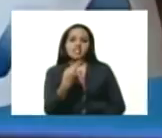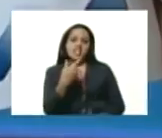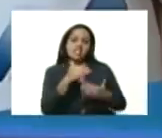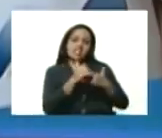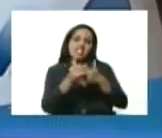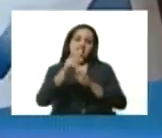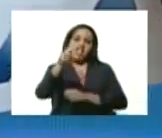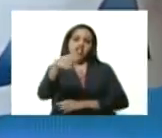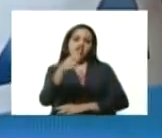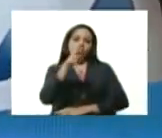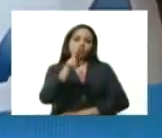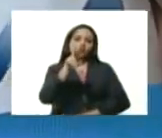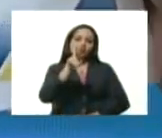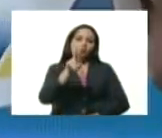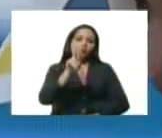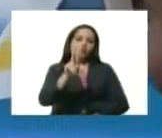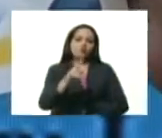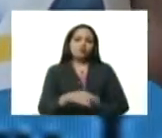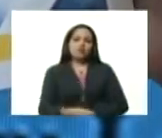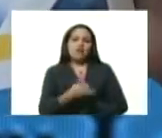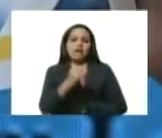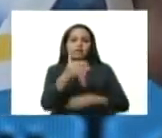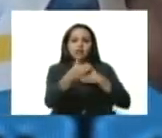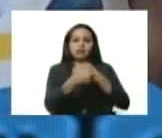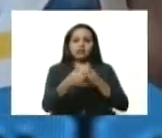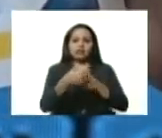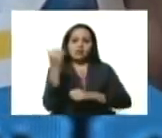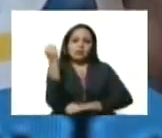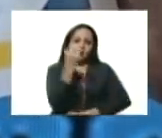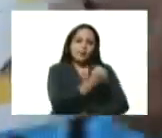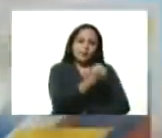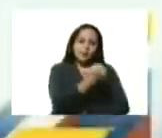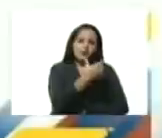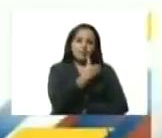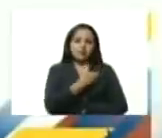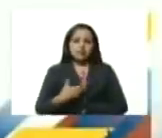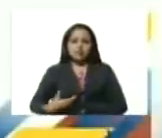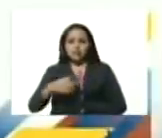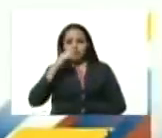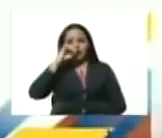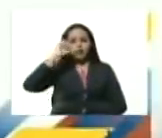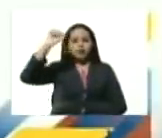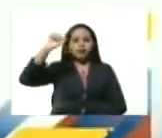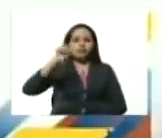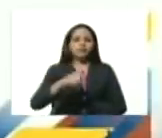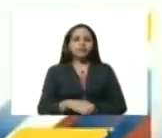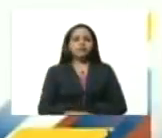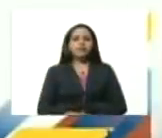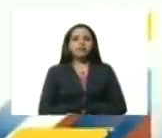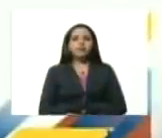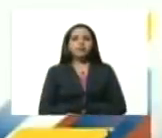venezolana dirigió los ataques para asesinar a Nicolás Maduro.